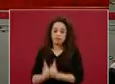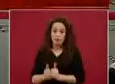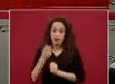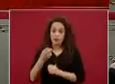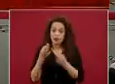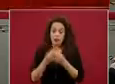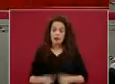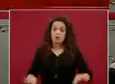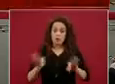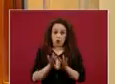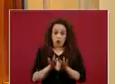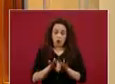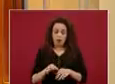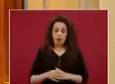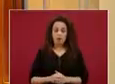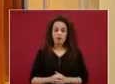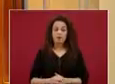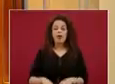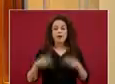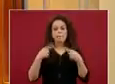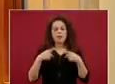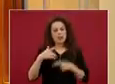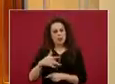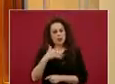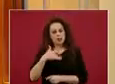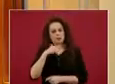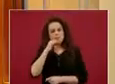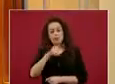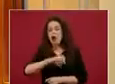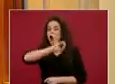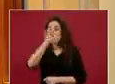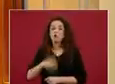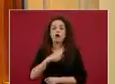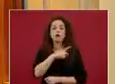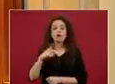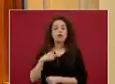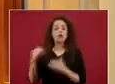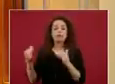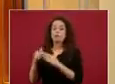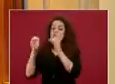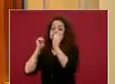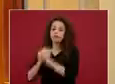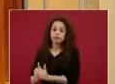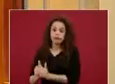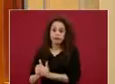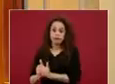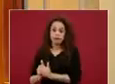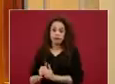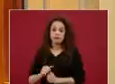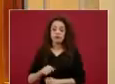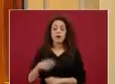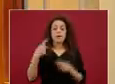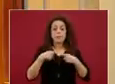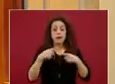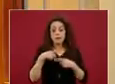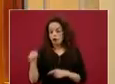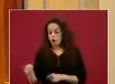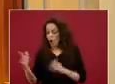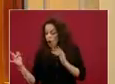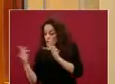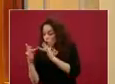persona que ha sido contacto, una persona que presenta síntomas debe aislarse en casa y una persona que es contacto de